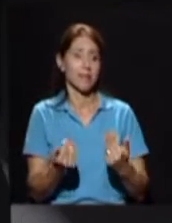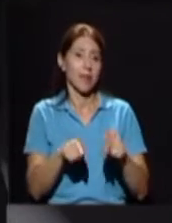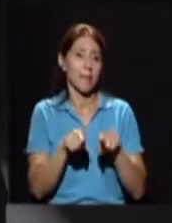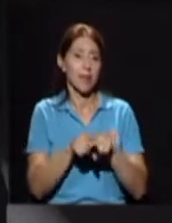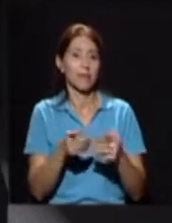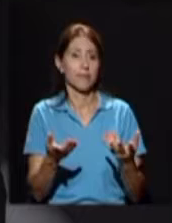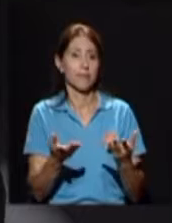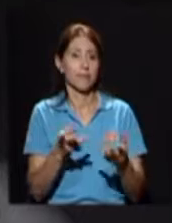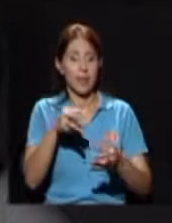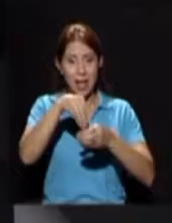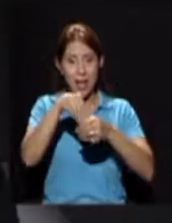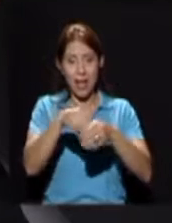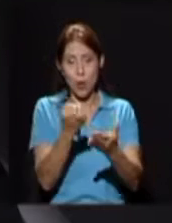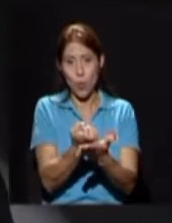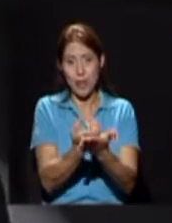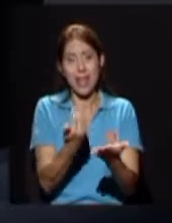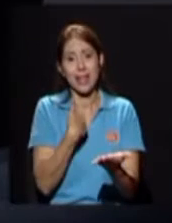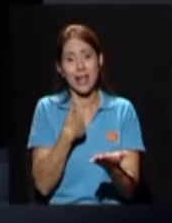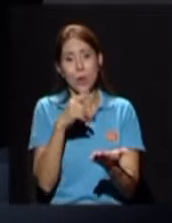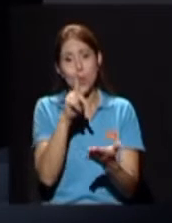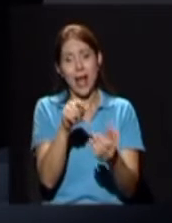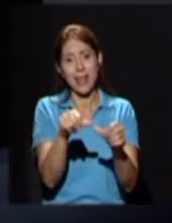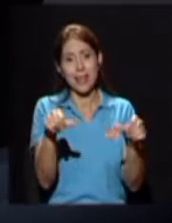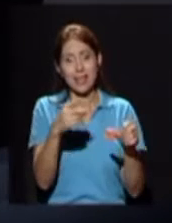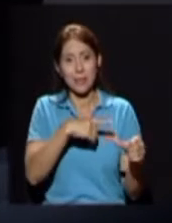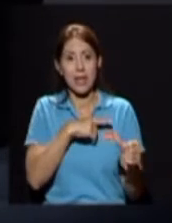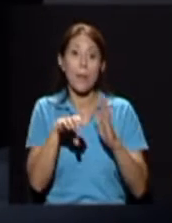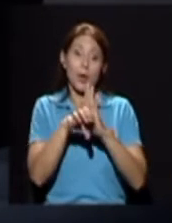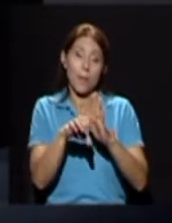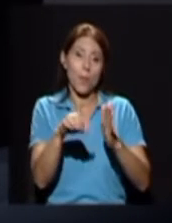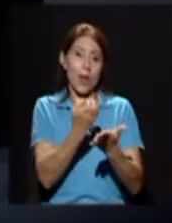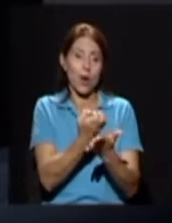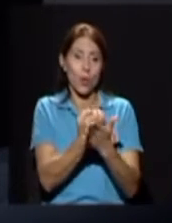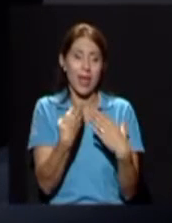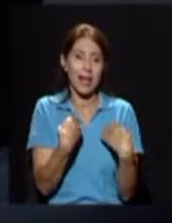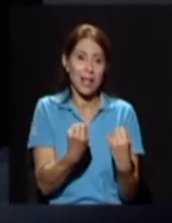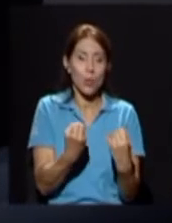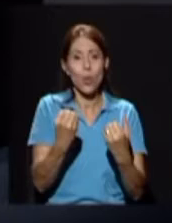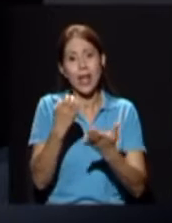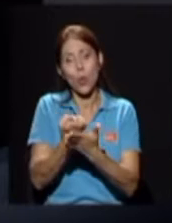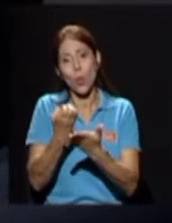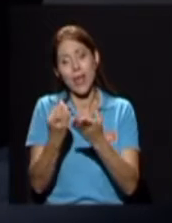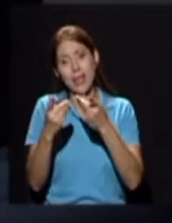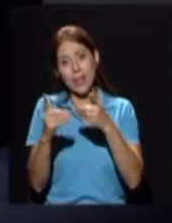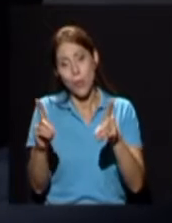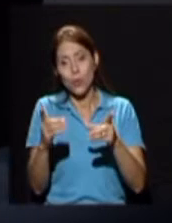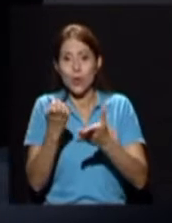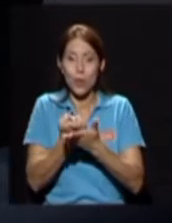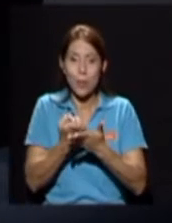disciplina dentro de la economía, así como hay economía de la salud y economía del divorcio, por